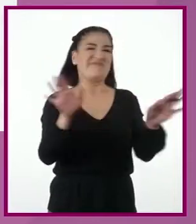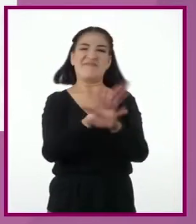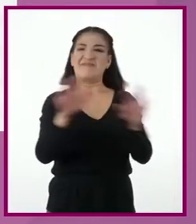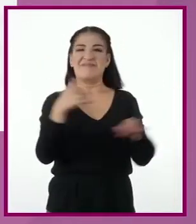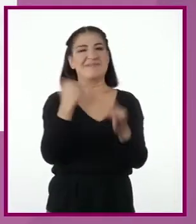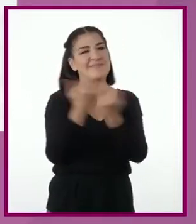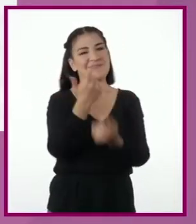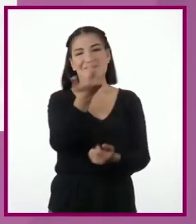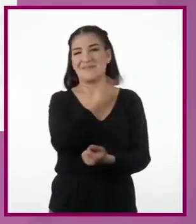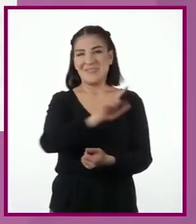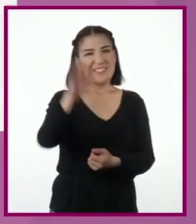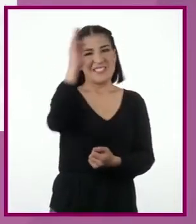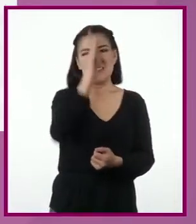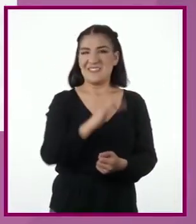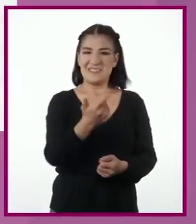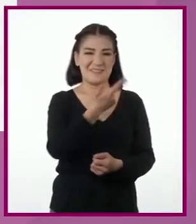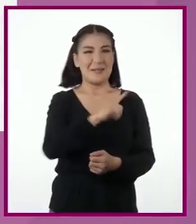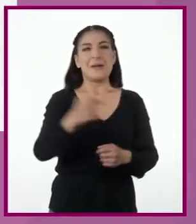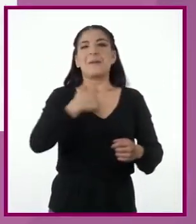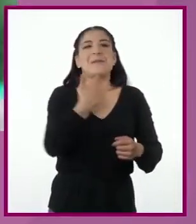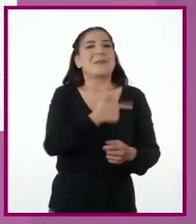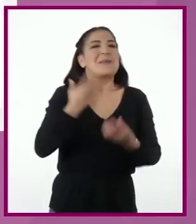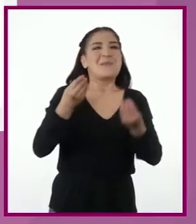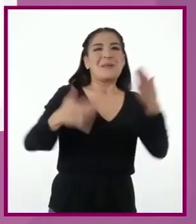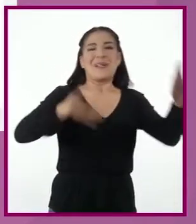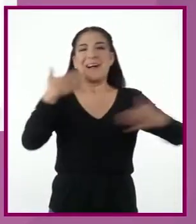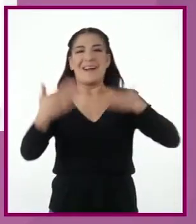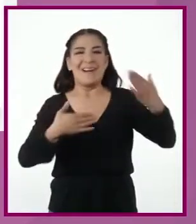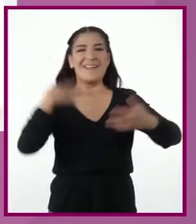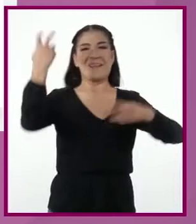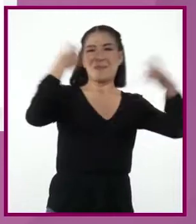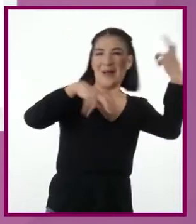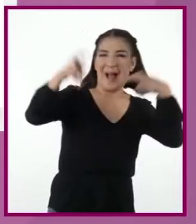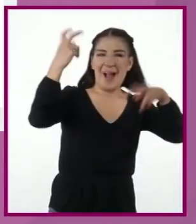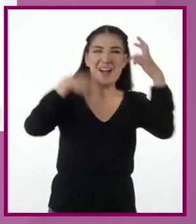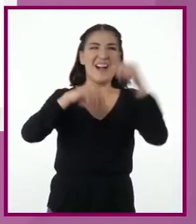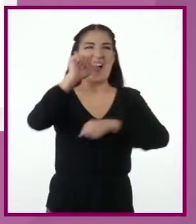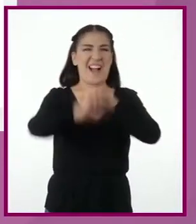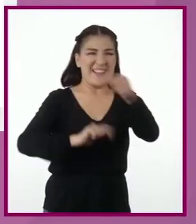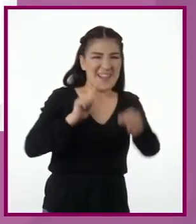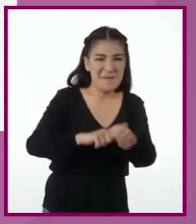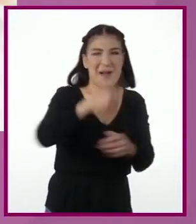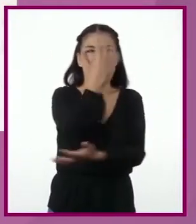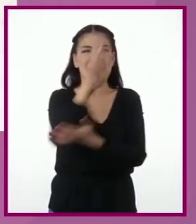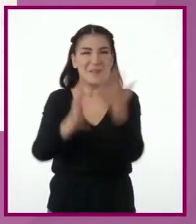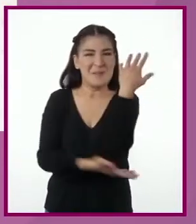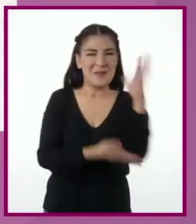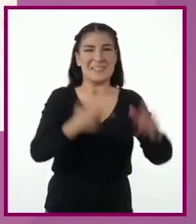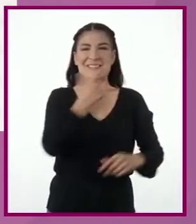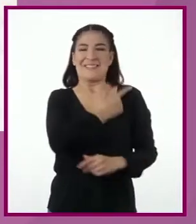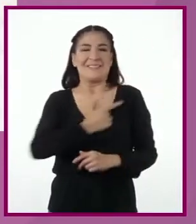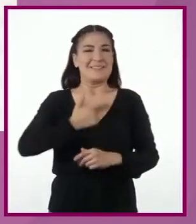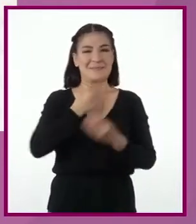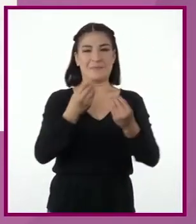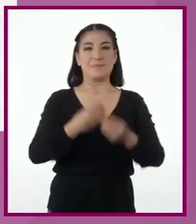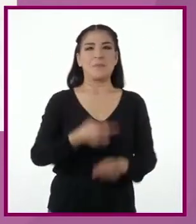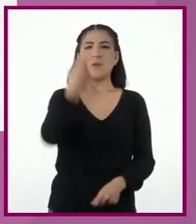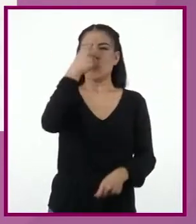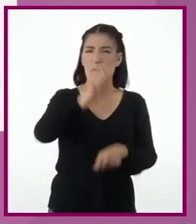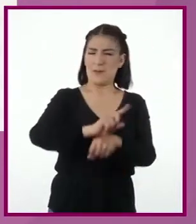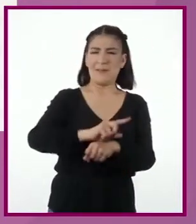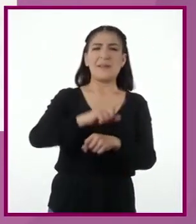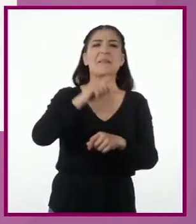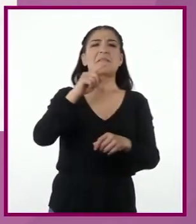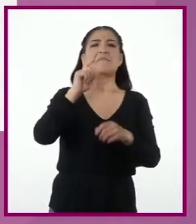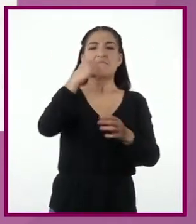mí, ya que siempre he disfrutado de la aventura, los insectos y la naturaleza. Un día recibí una carta que cambiaría